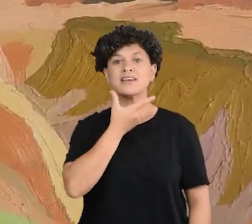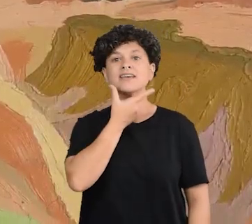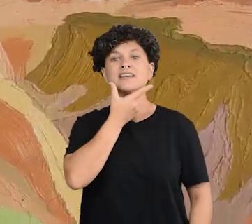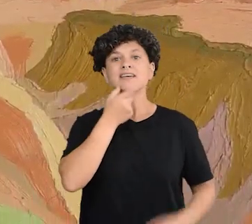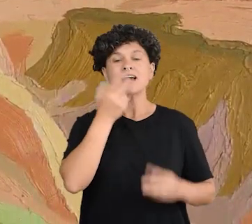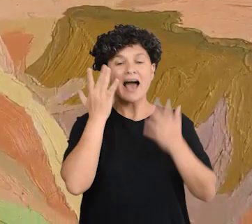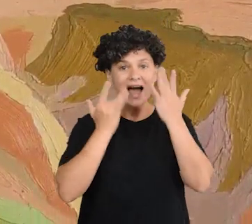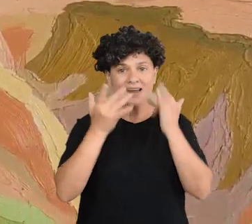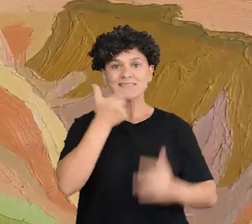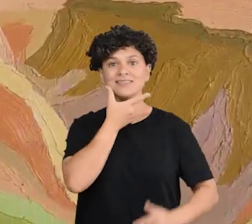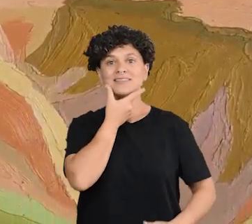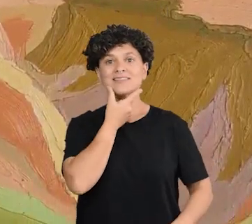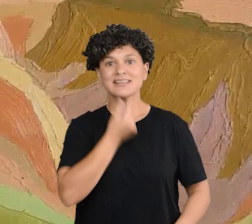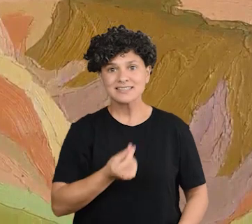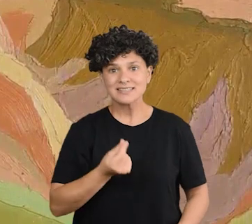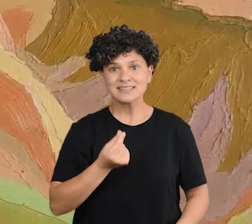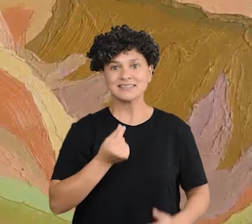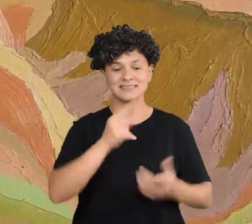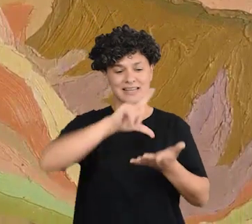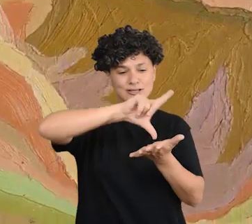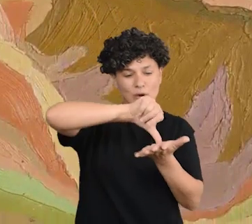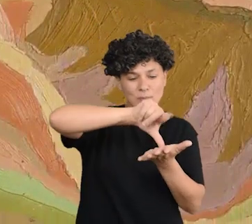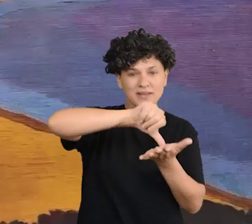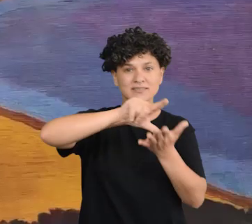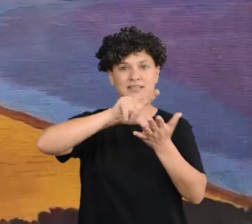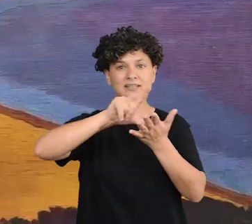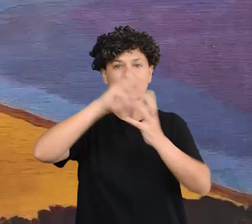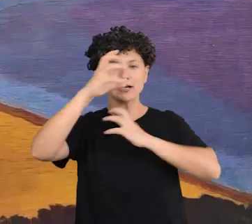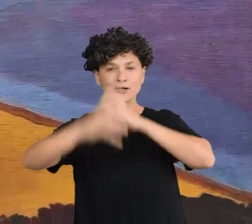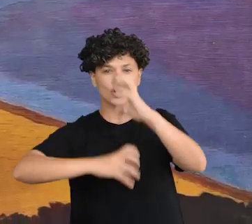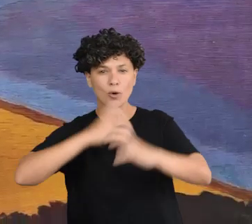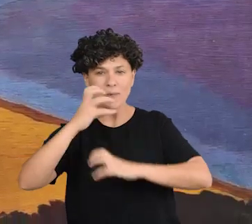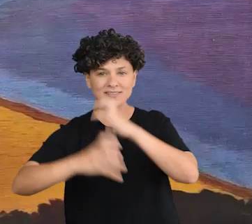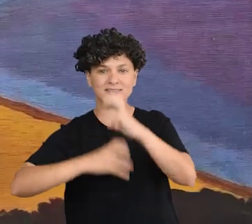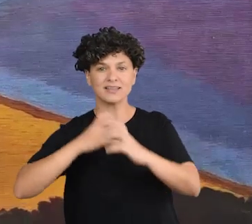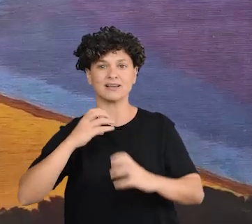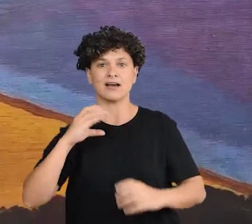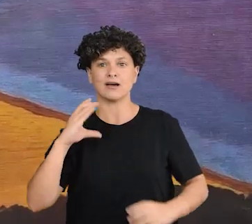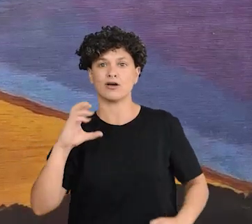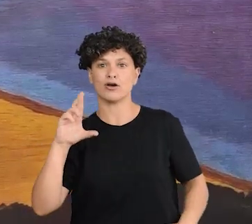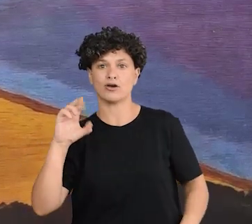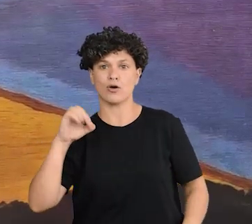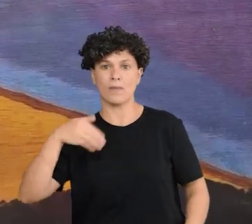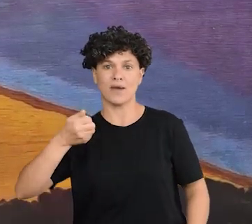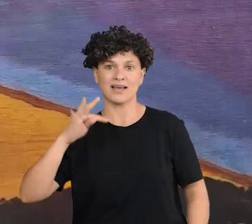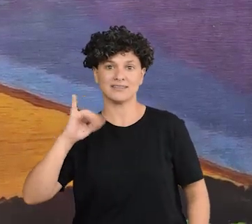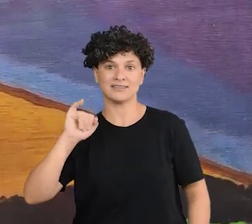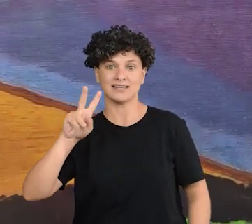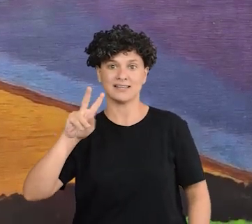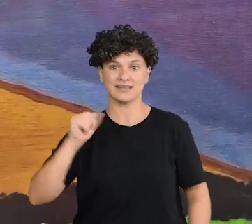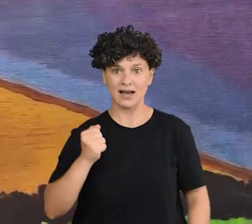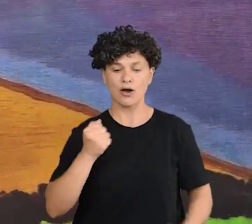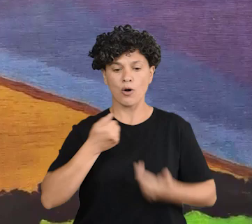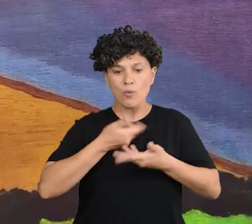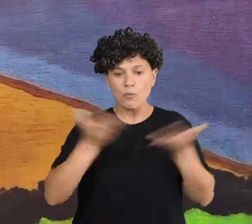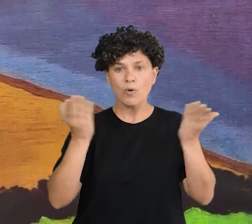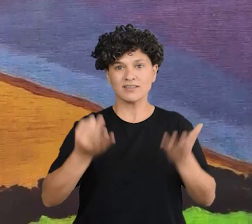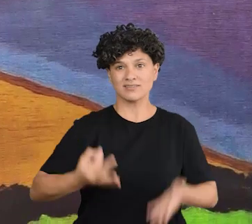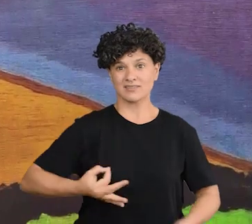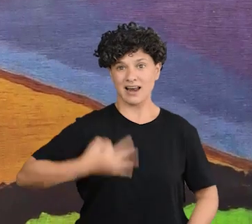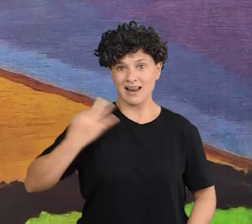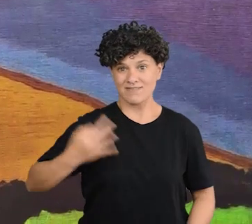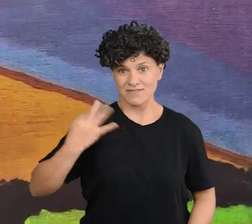síntesis geométrica, cromática y vitalista de